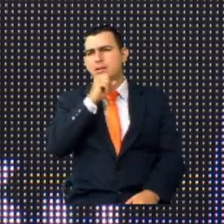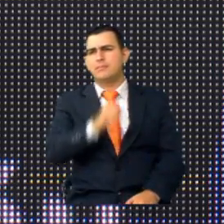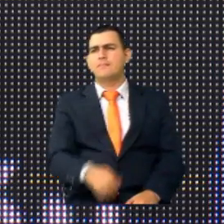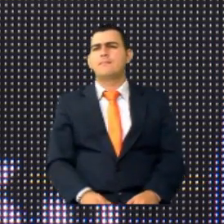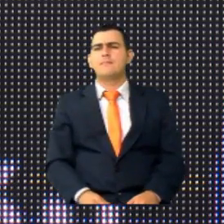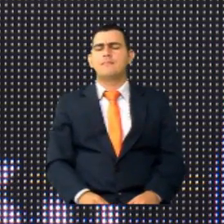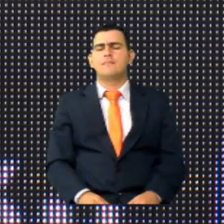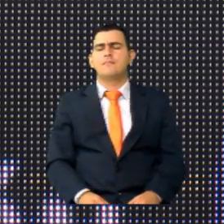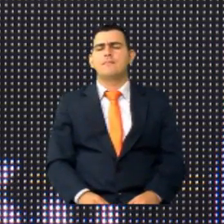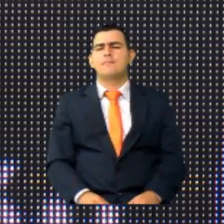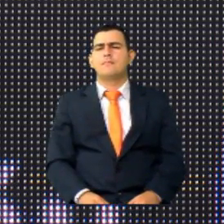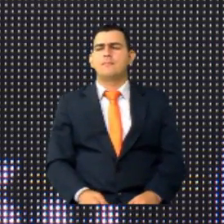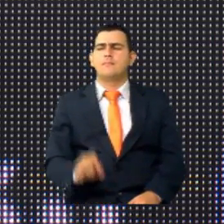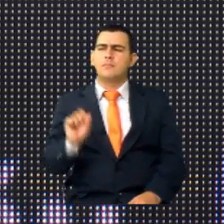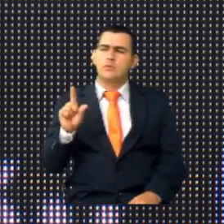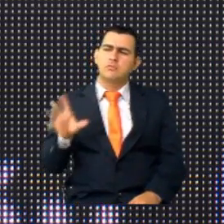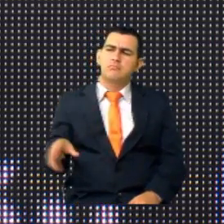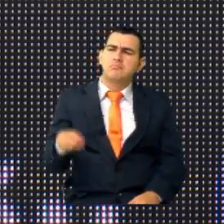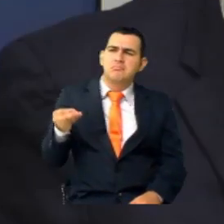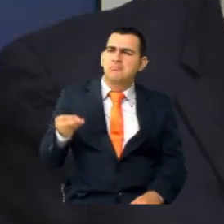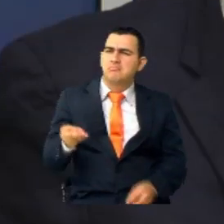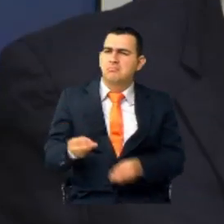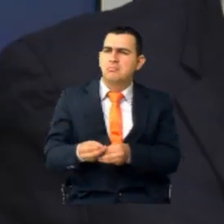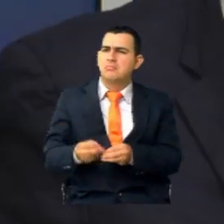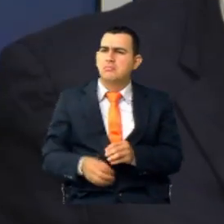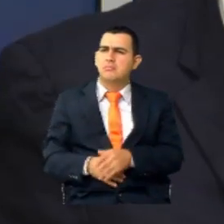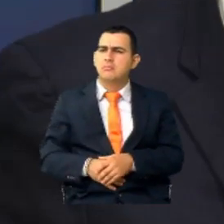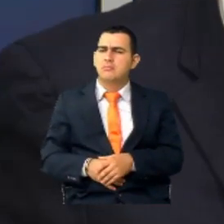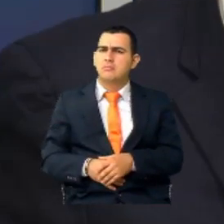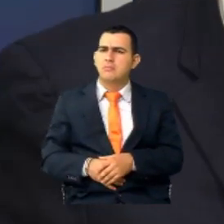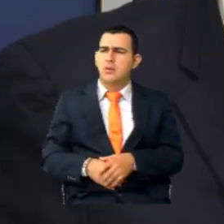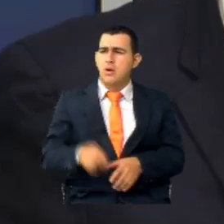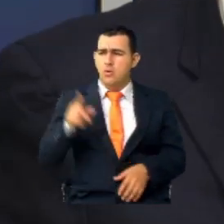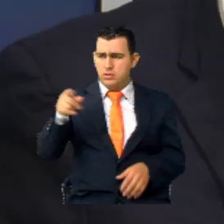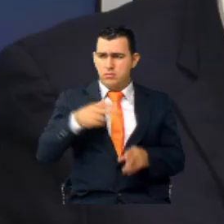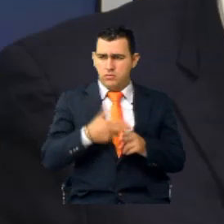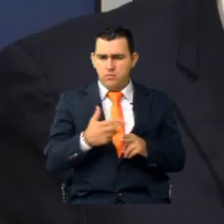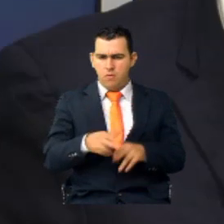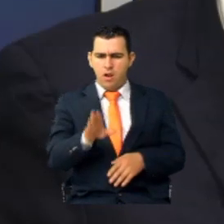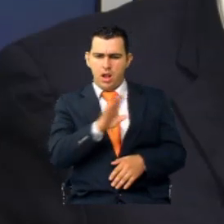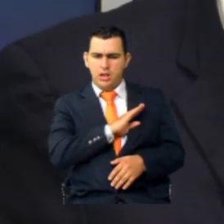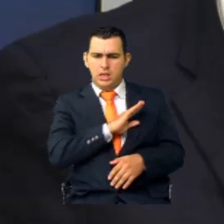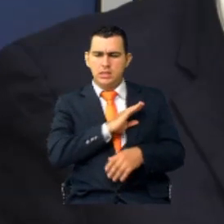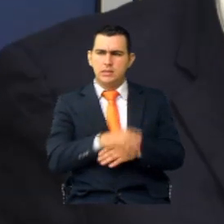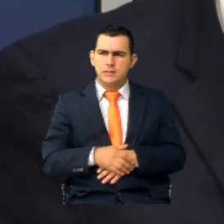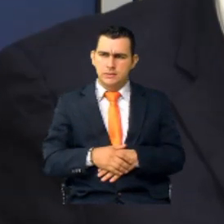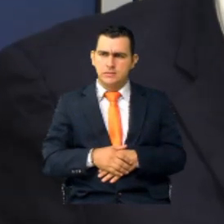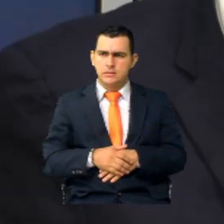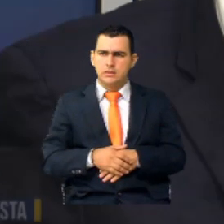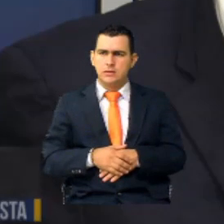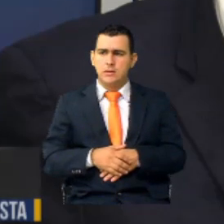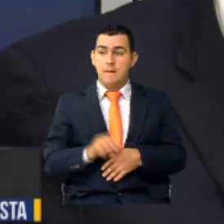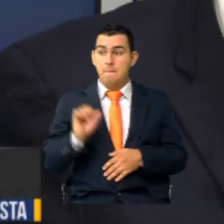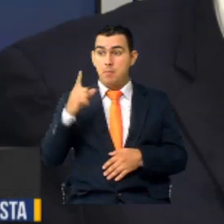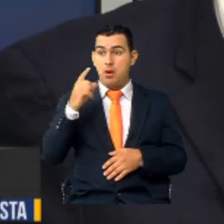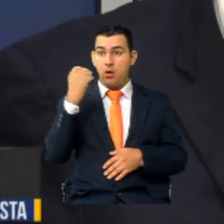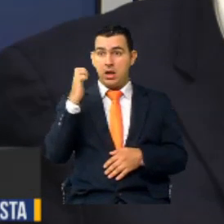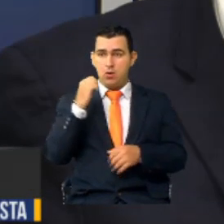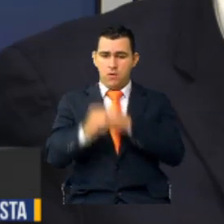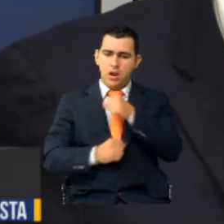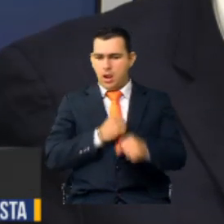La contrapregunta, periodista Luis Alberto. Usted sí es alcalde a partir del 1 de enero